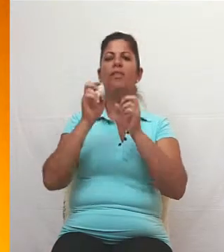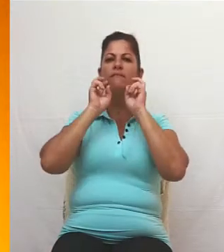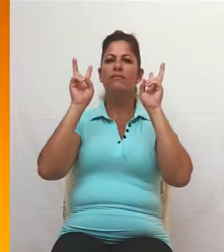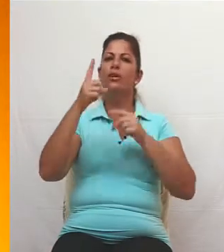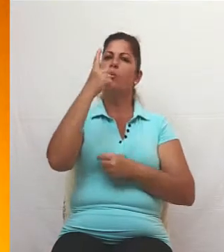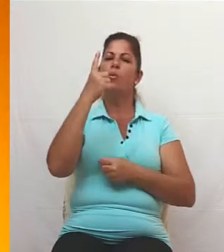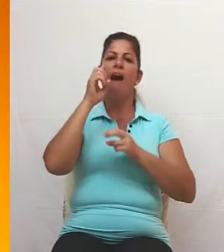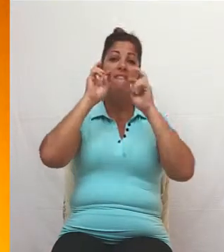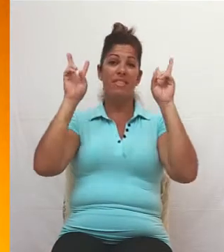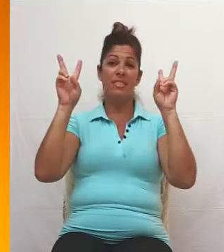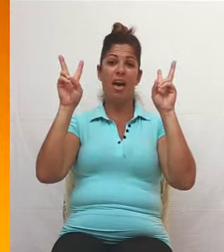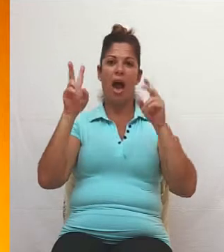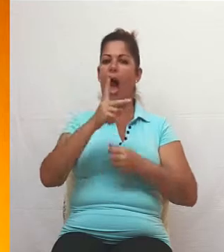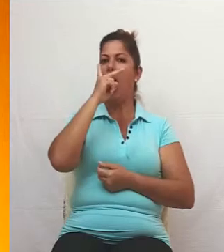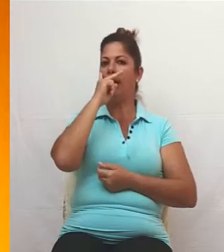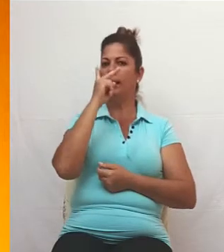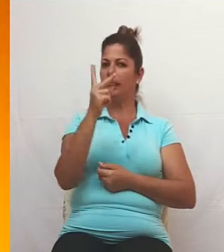una vida atenta